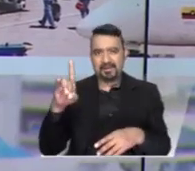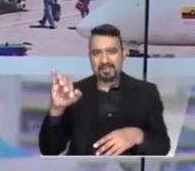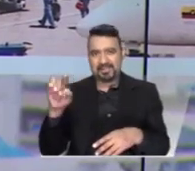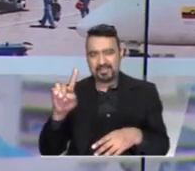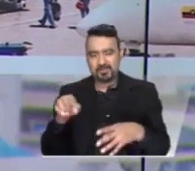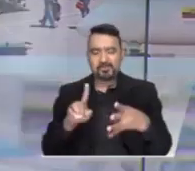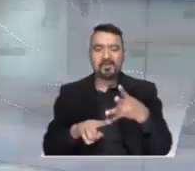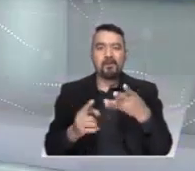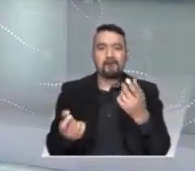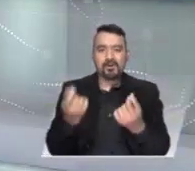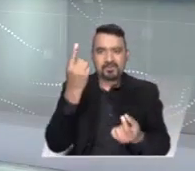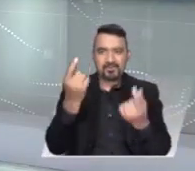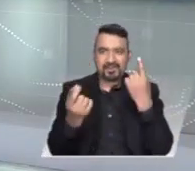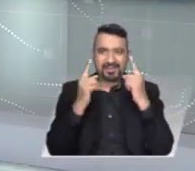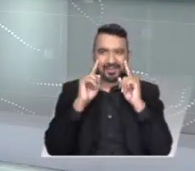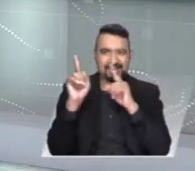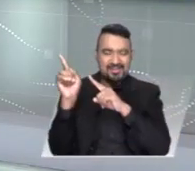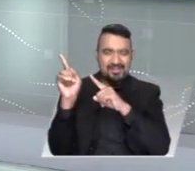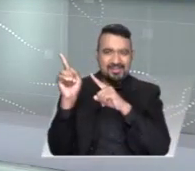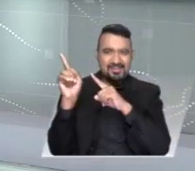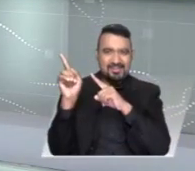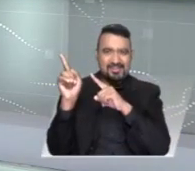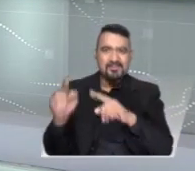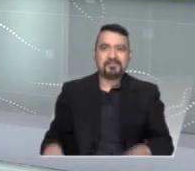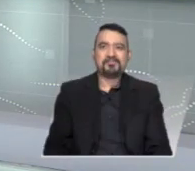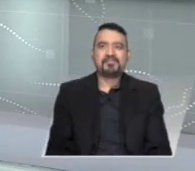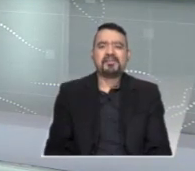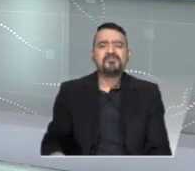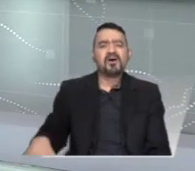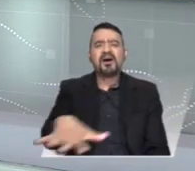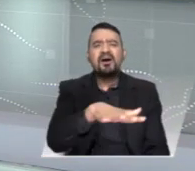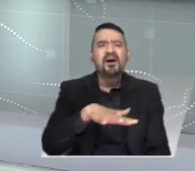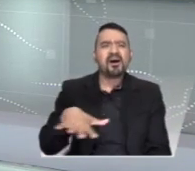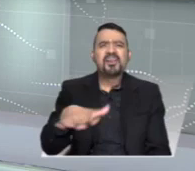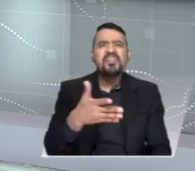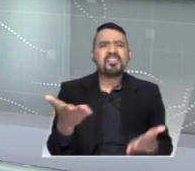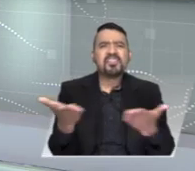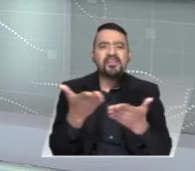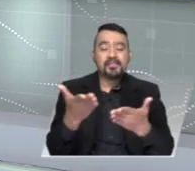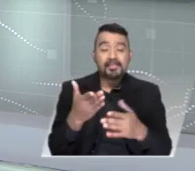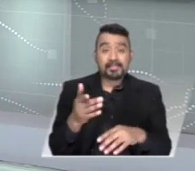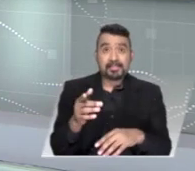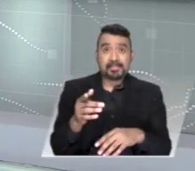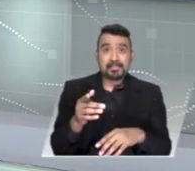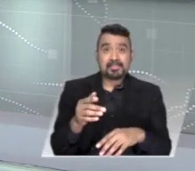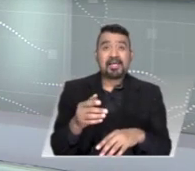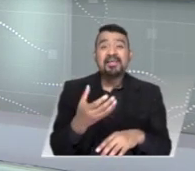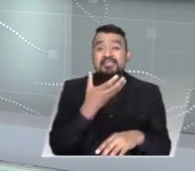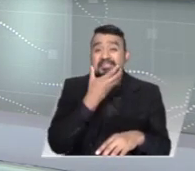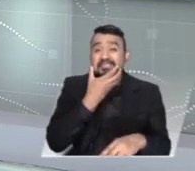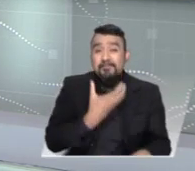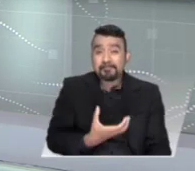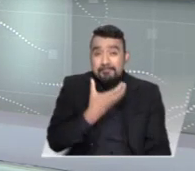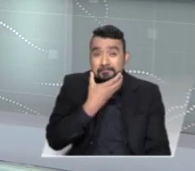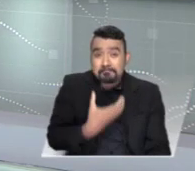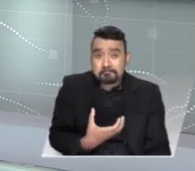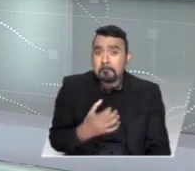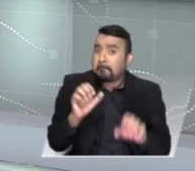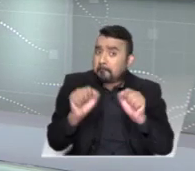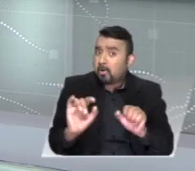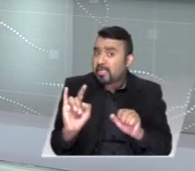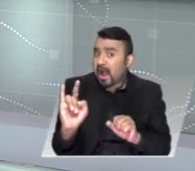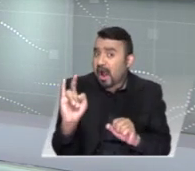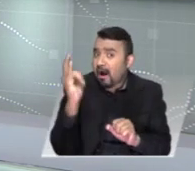Berrío. Es por este motivo que el Llano de Ovejas en San Pedro de los Milagros es el sitio señalado por algunos como el lugar al que